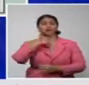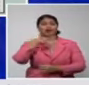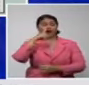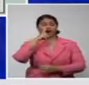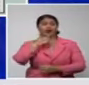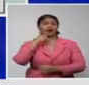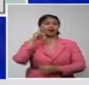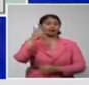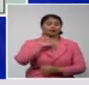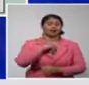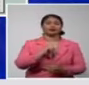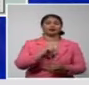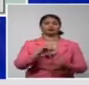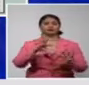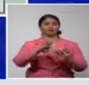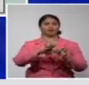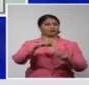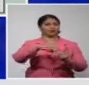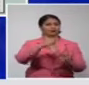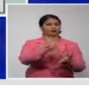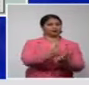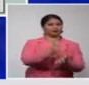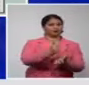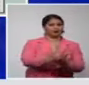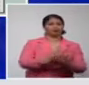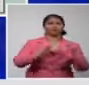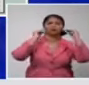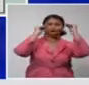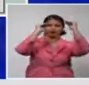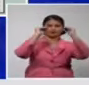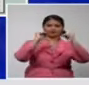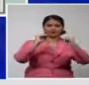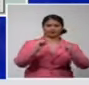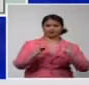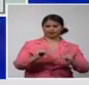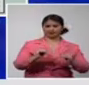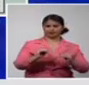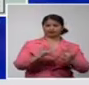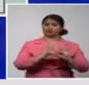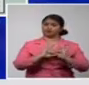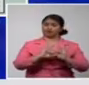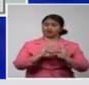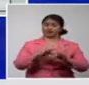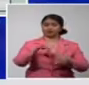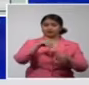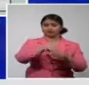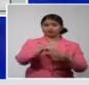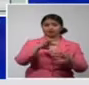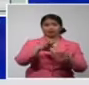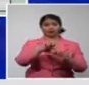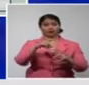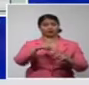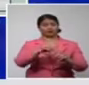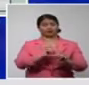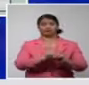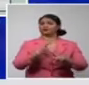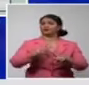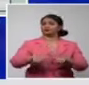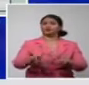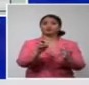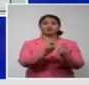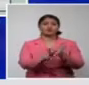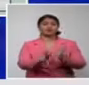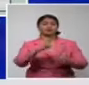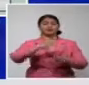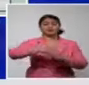El Salvador con las tasas más elevadas. Y finalmente la provincia de Santiago de Cuba, que también,